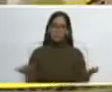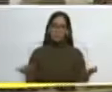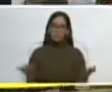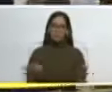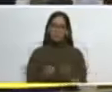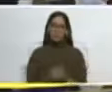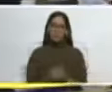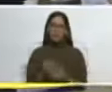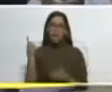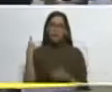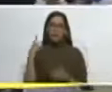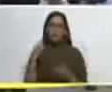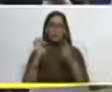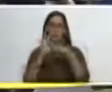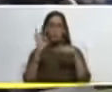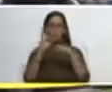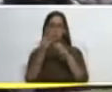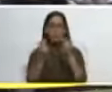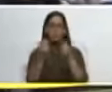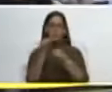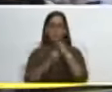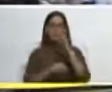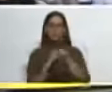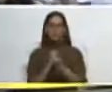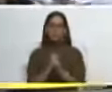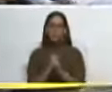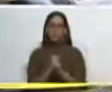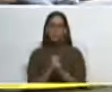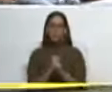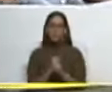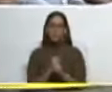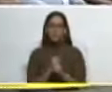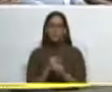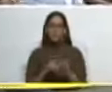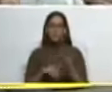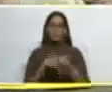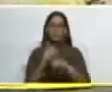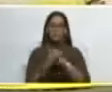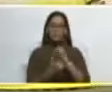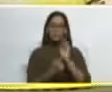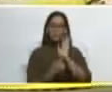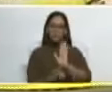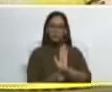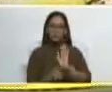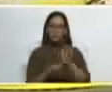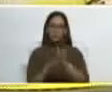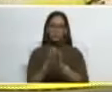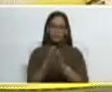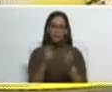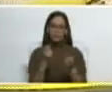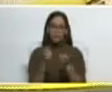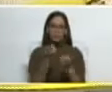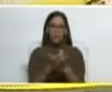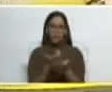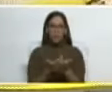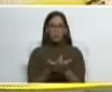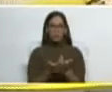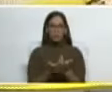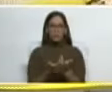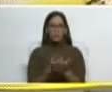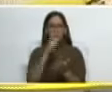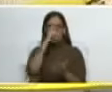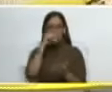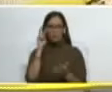Ayer el Fondo Monetario Internacional dio sus proyecciones del crecimiento económico para el